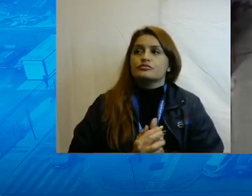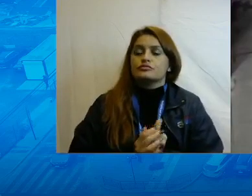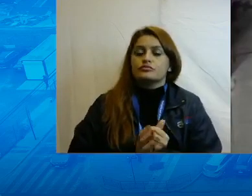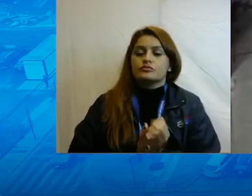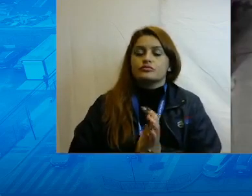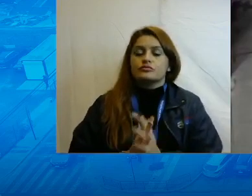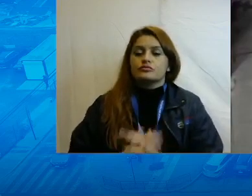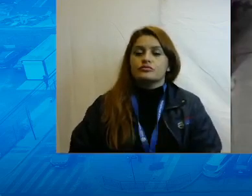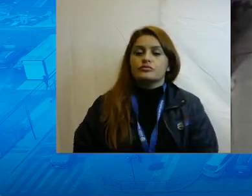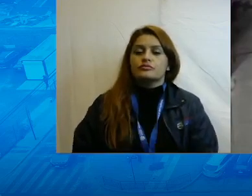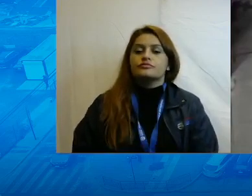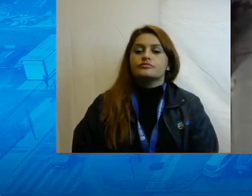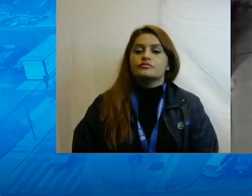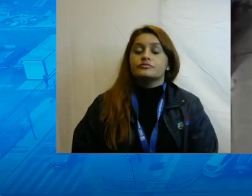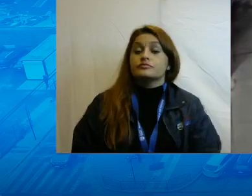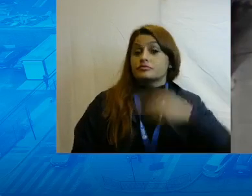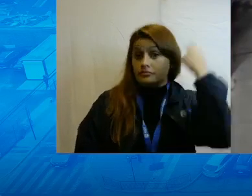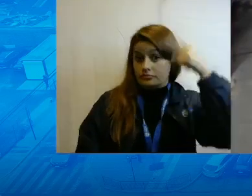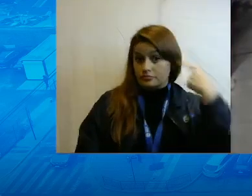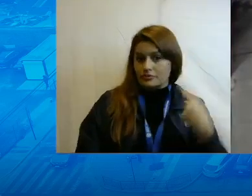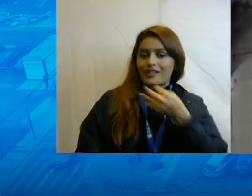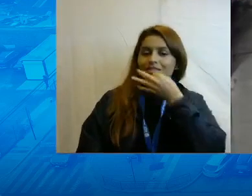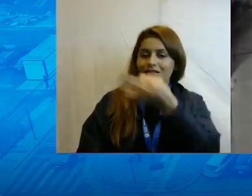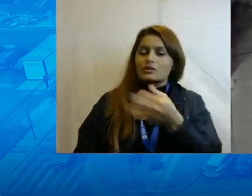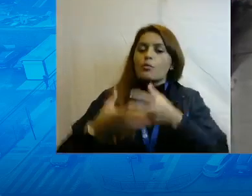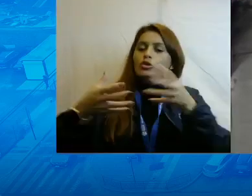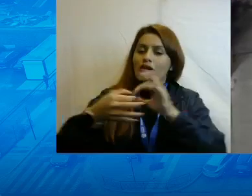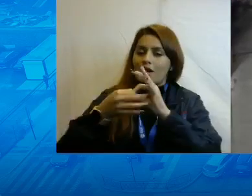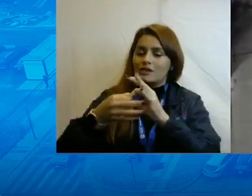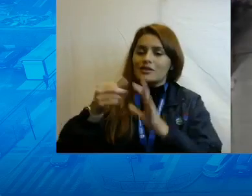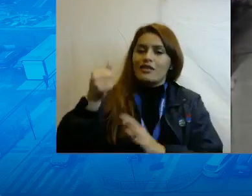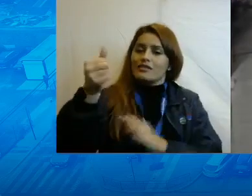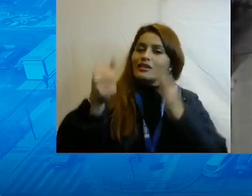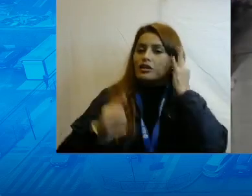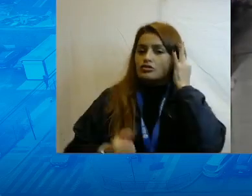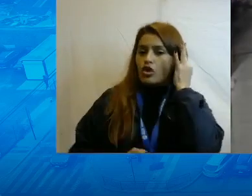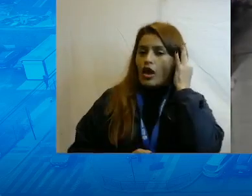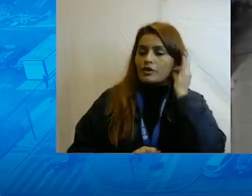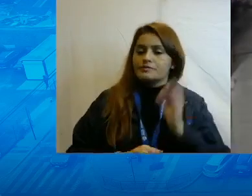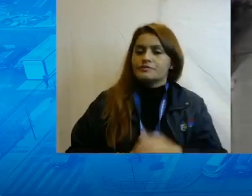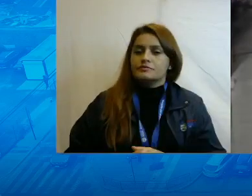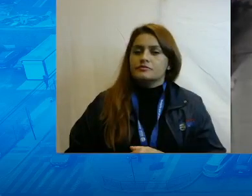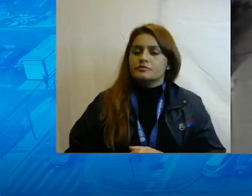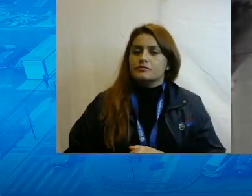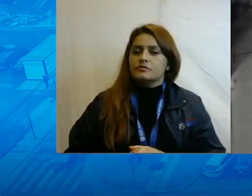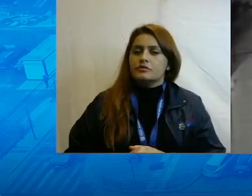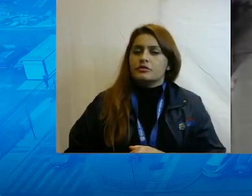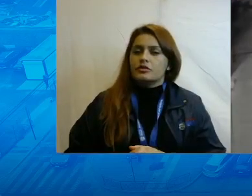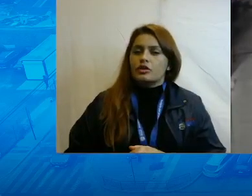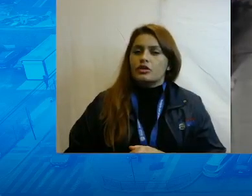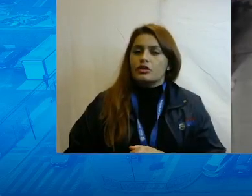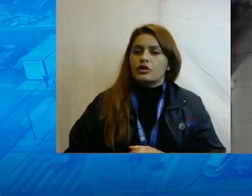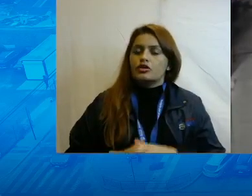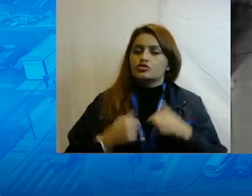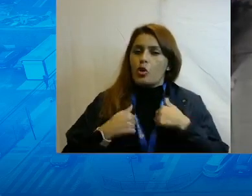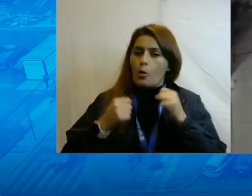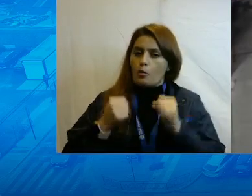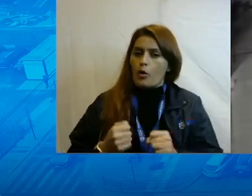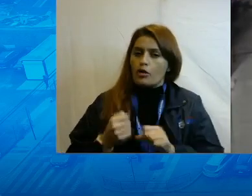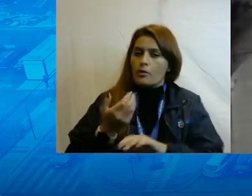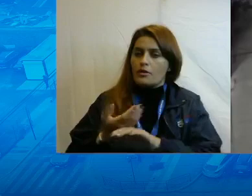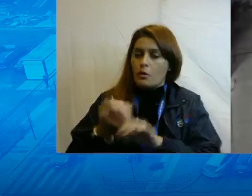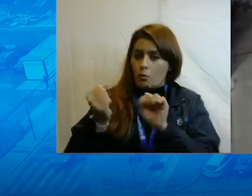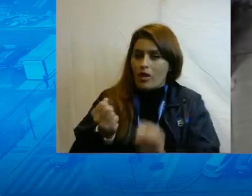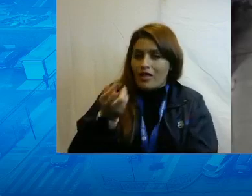Muchas gracias, directora. ¿Le puedo solicitar si nos puede